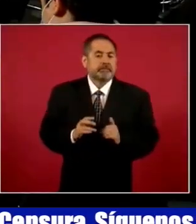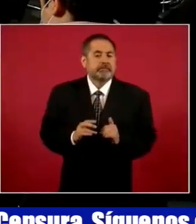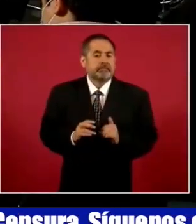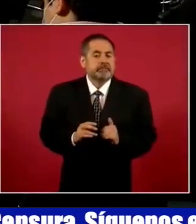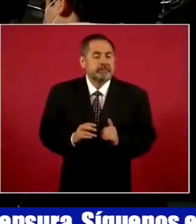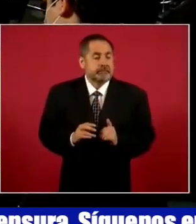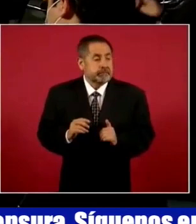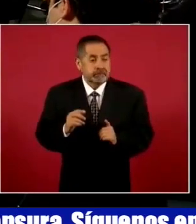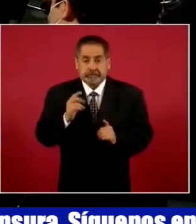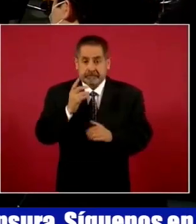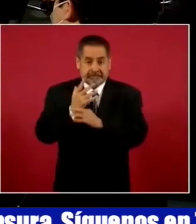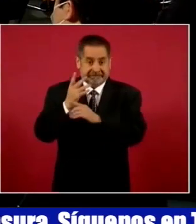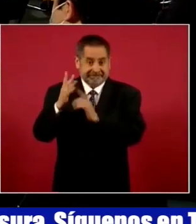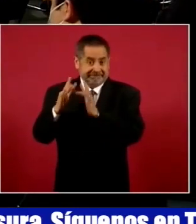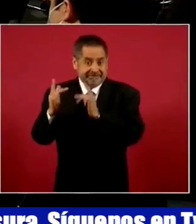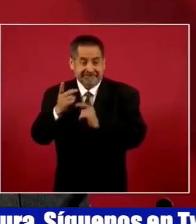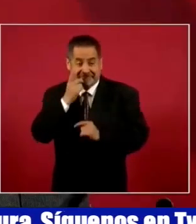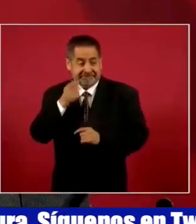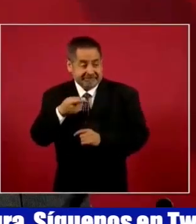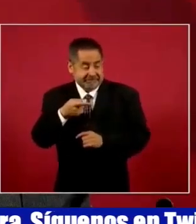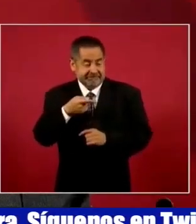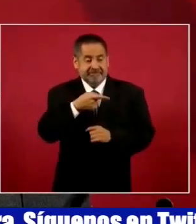pero sí